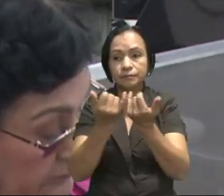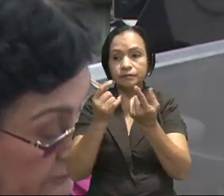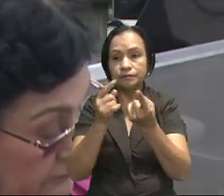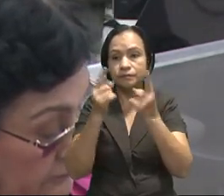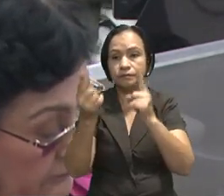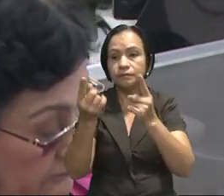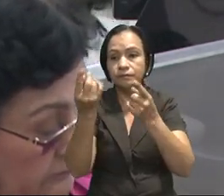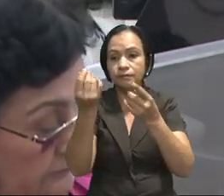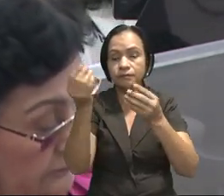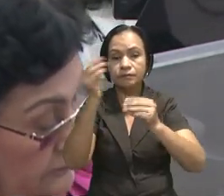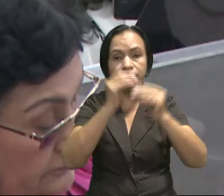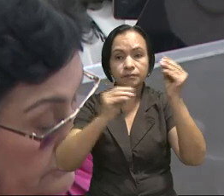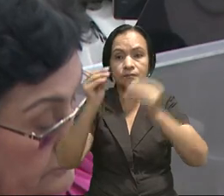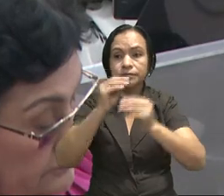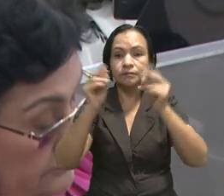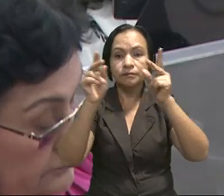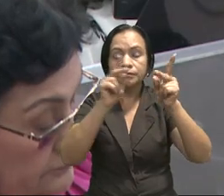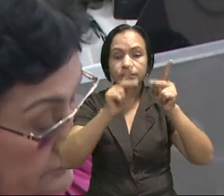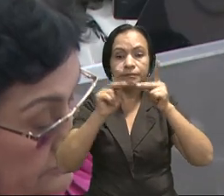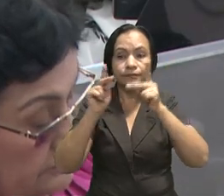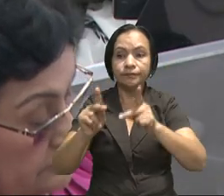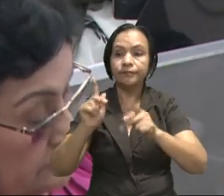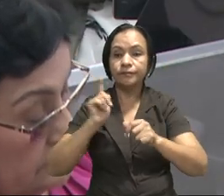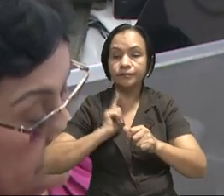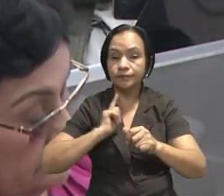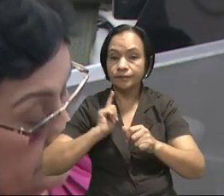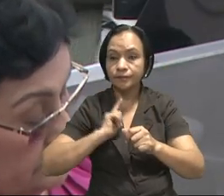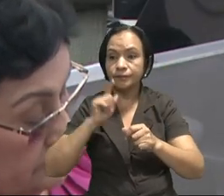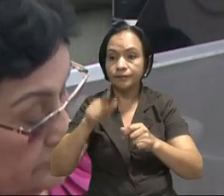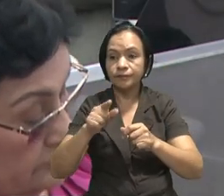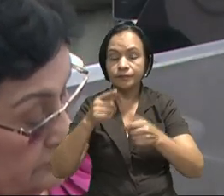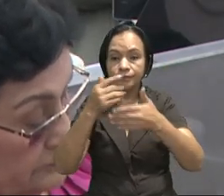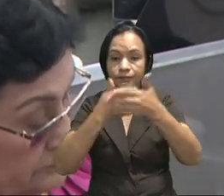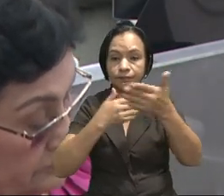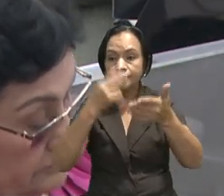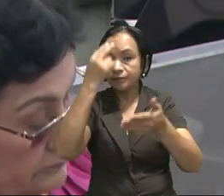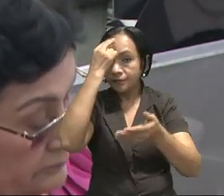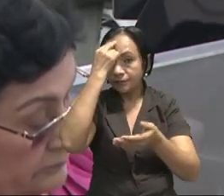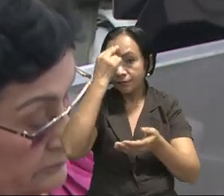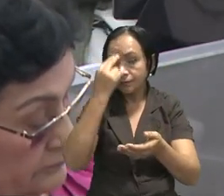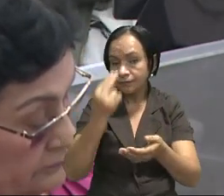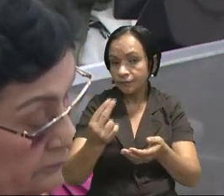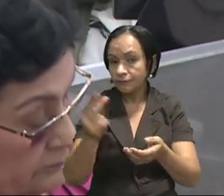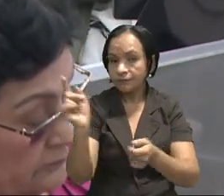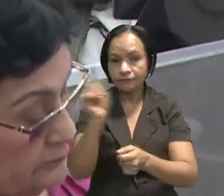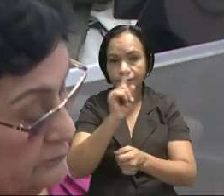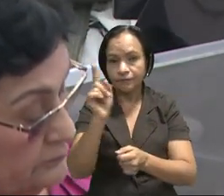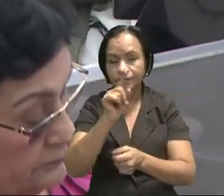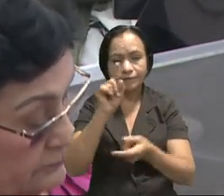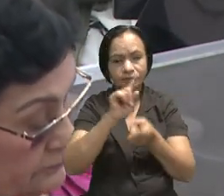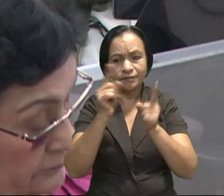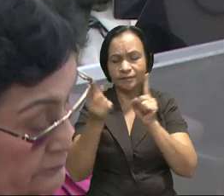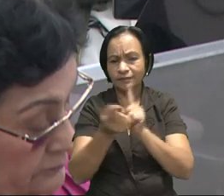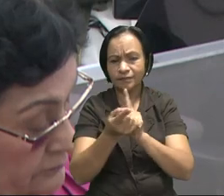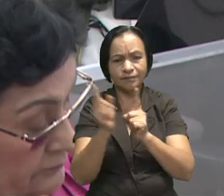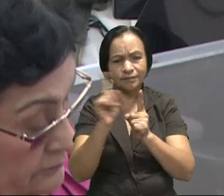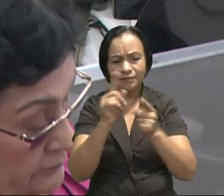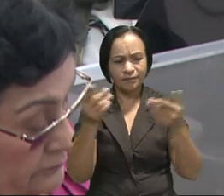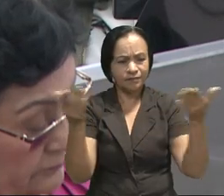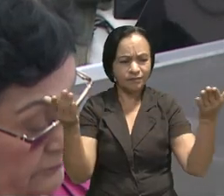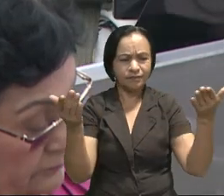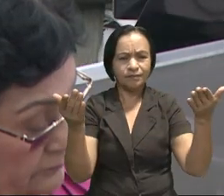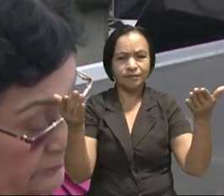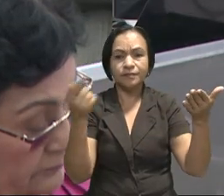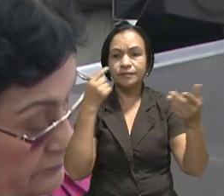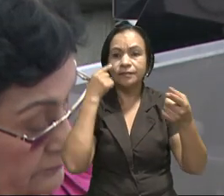emolumento económico a la persona que recibe esa distinción honorífica. No es a la inversa.